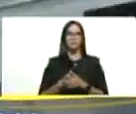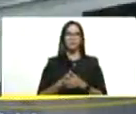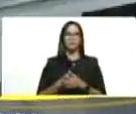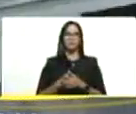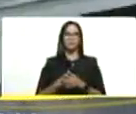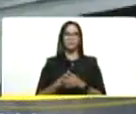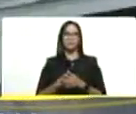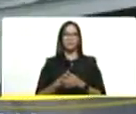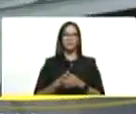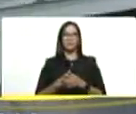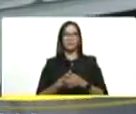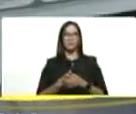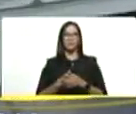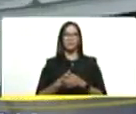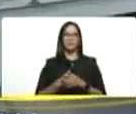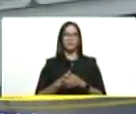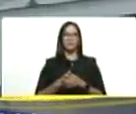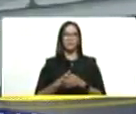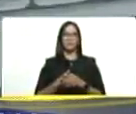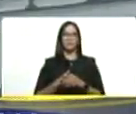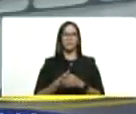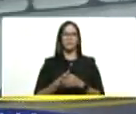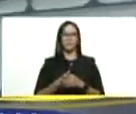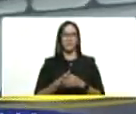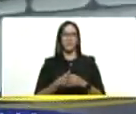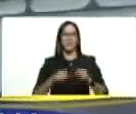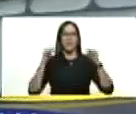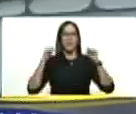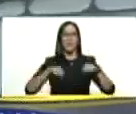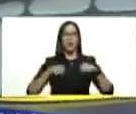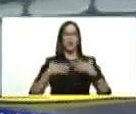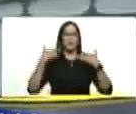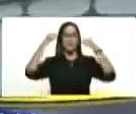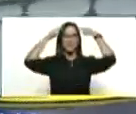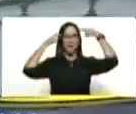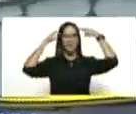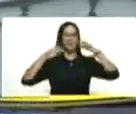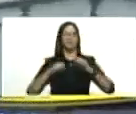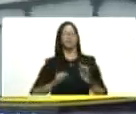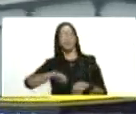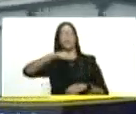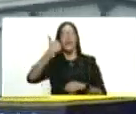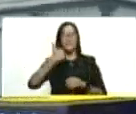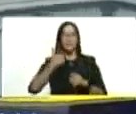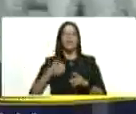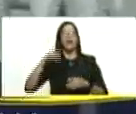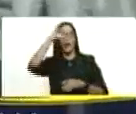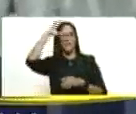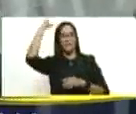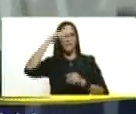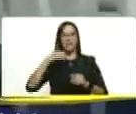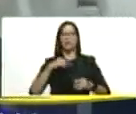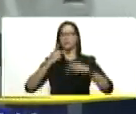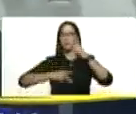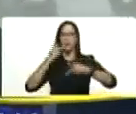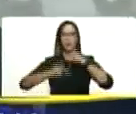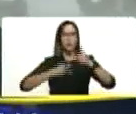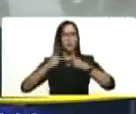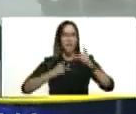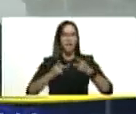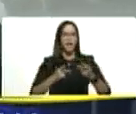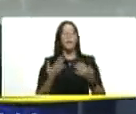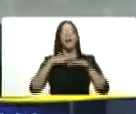el gigante Chávez. Y hoy, con su capacidad máxima operativa, ha venido produciendo para